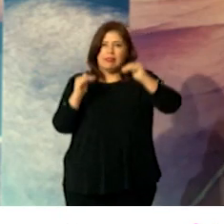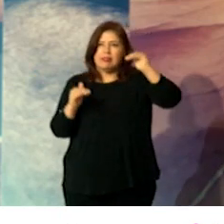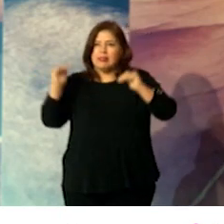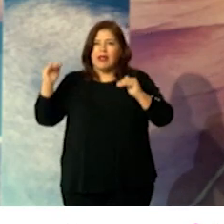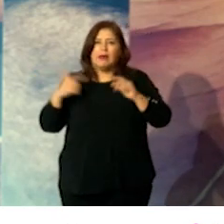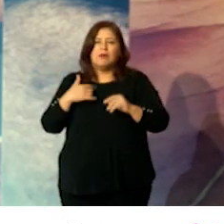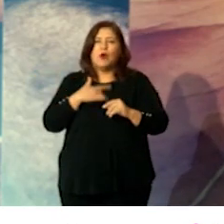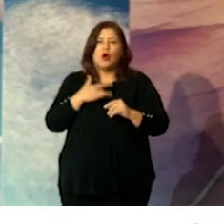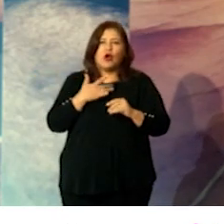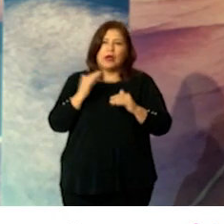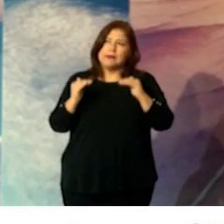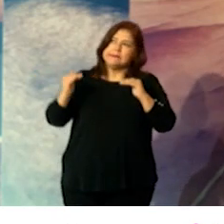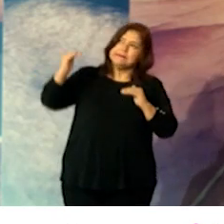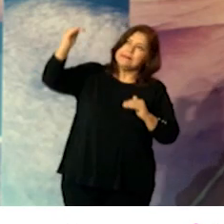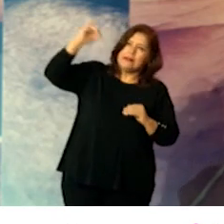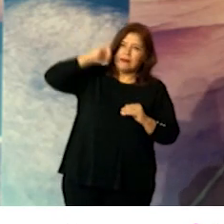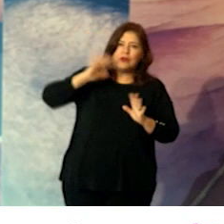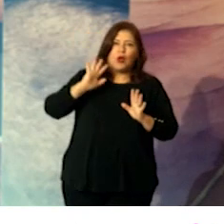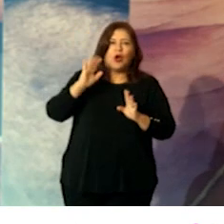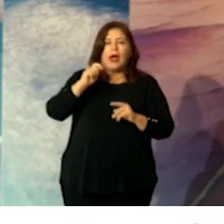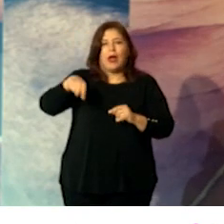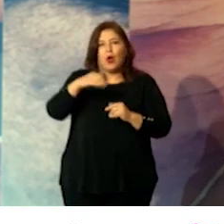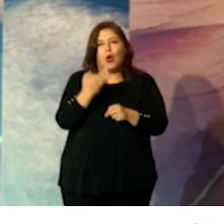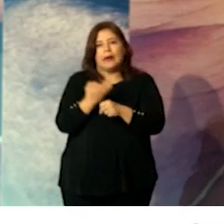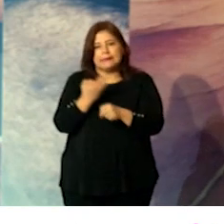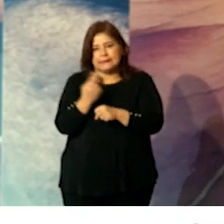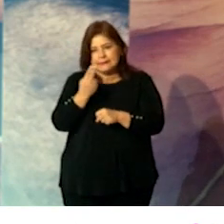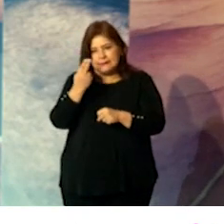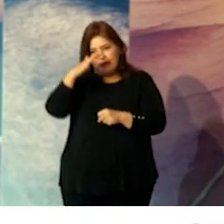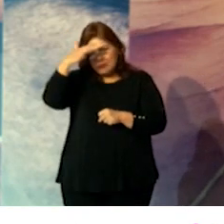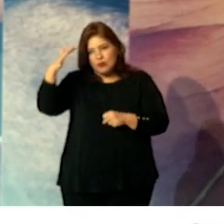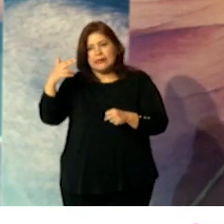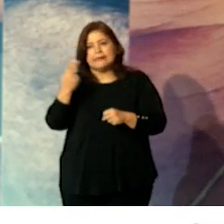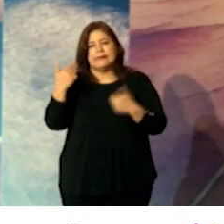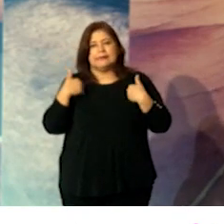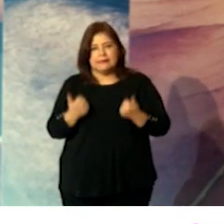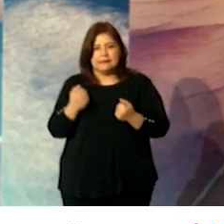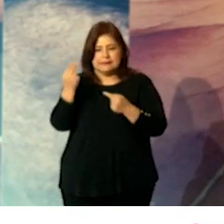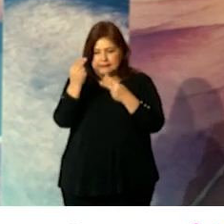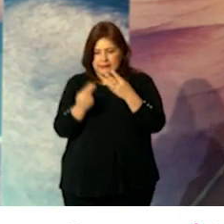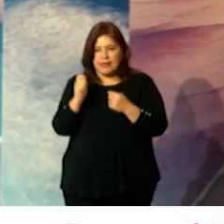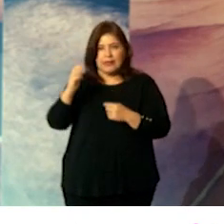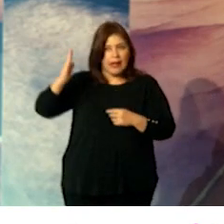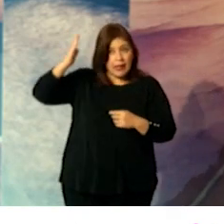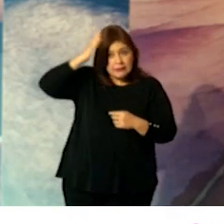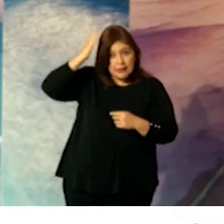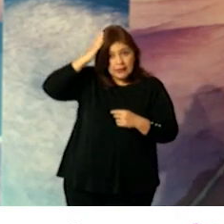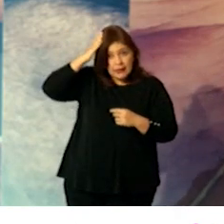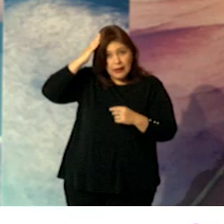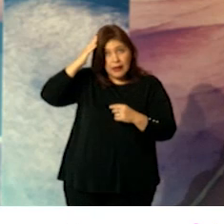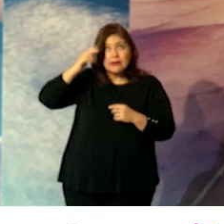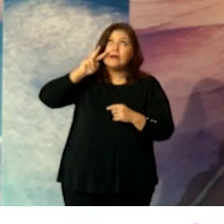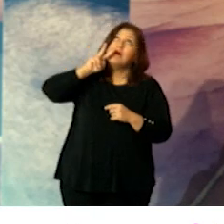que eso es lo que no ha entendido el mundo adulto sobre las necesidades. Que los liderazgos ya no son